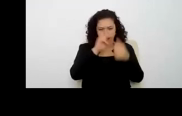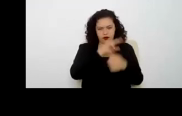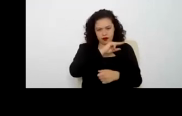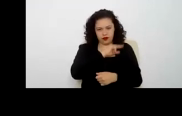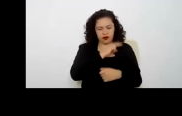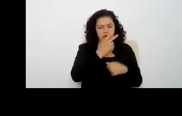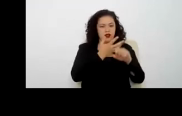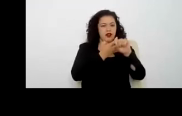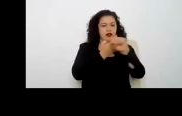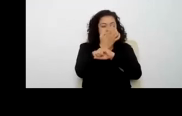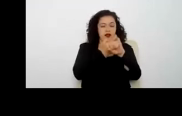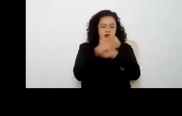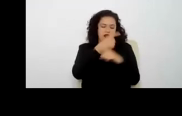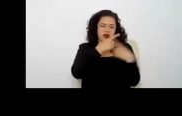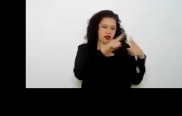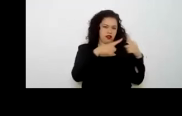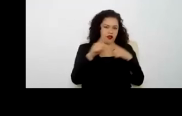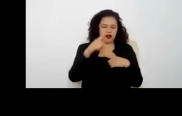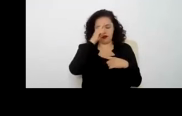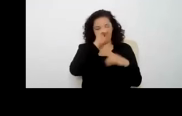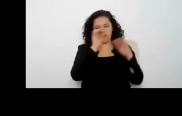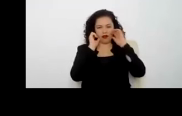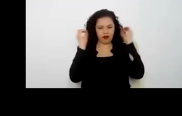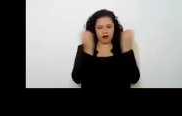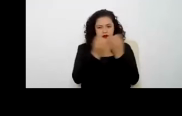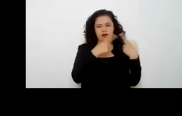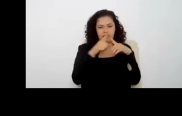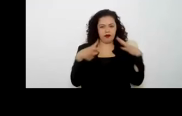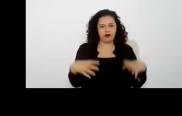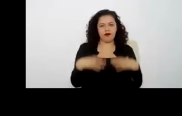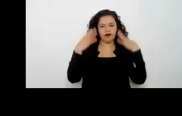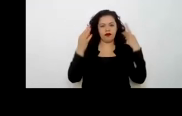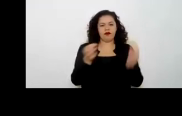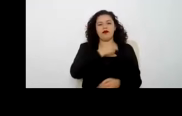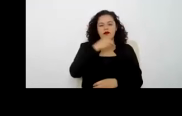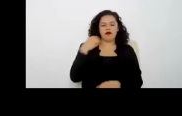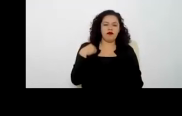estados, con otras organizaciones, fundaciones, somos miembros de CEMEFI.